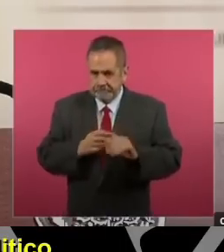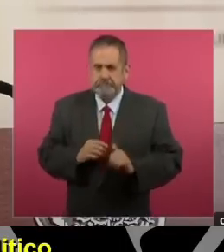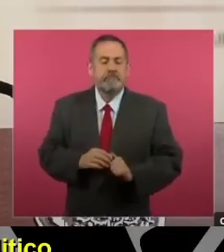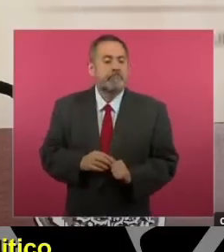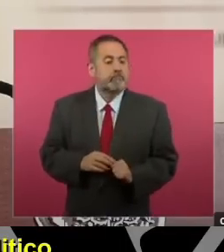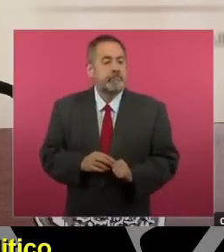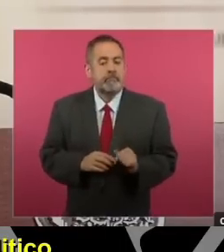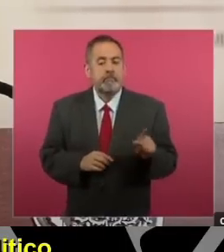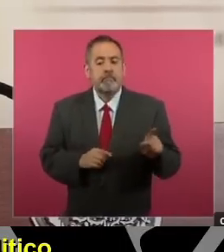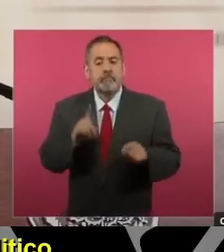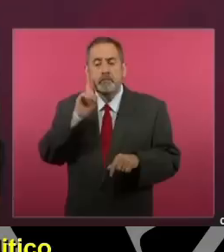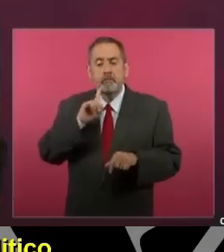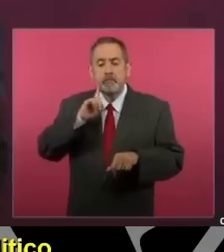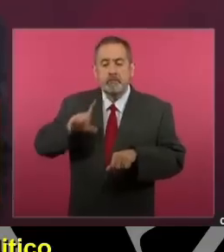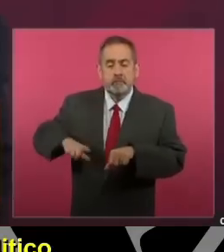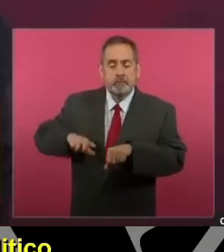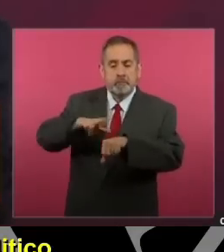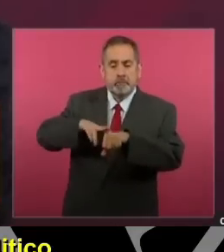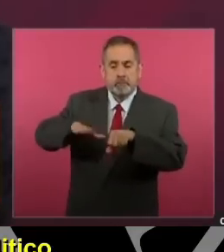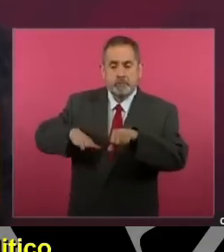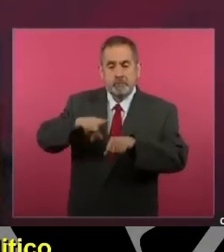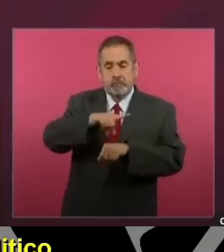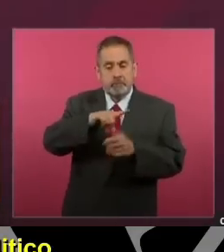que la gobernadora